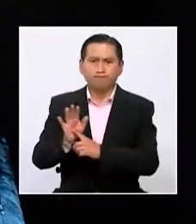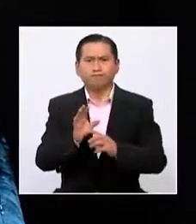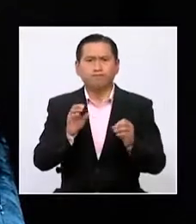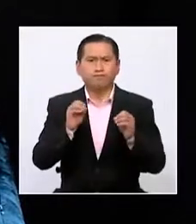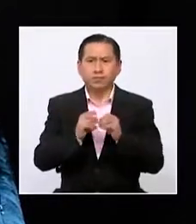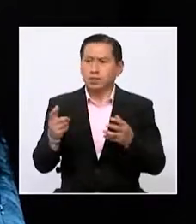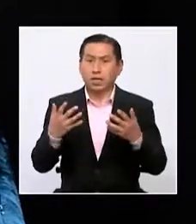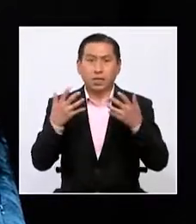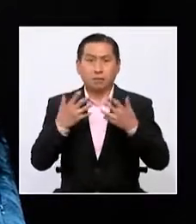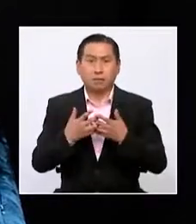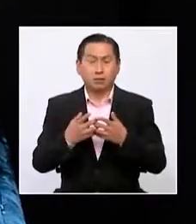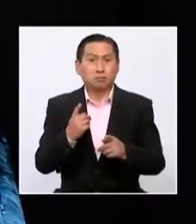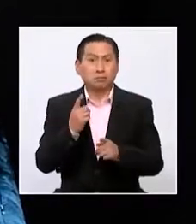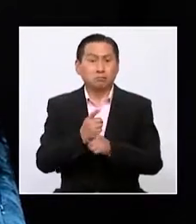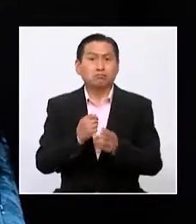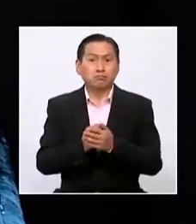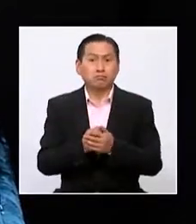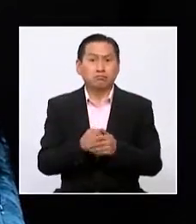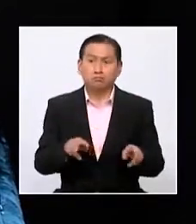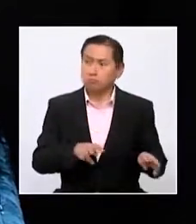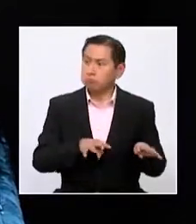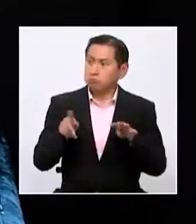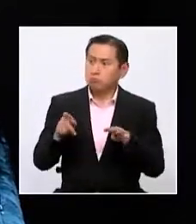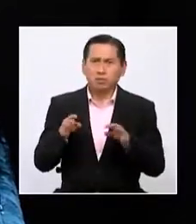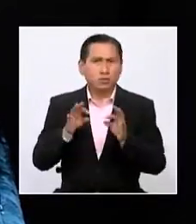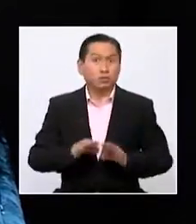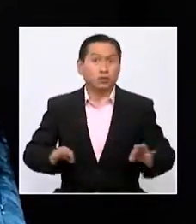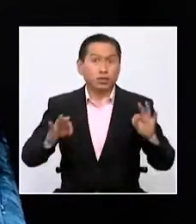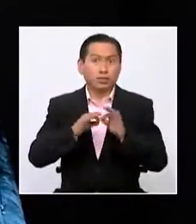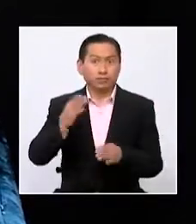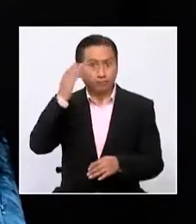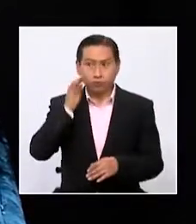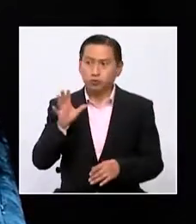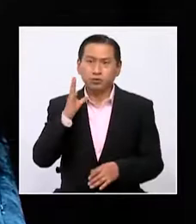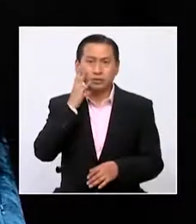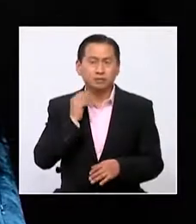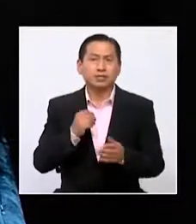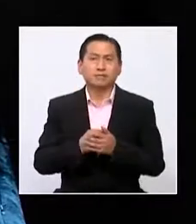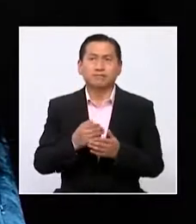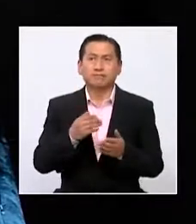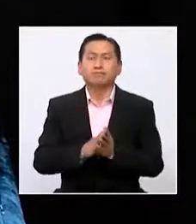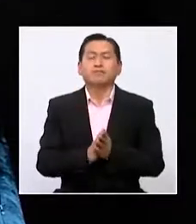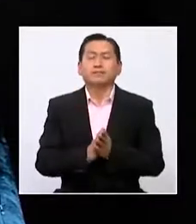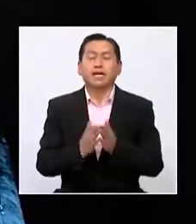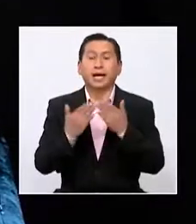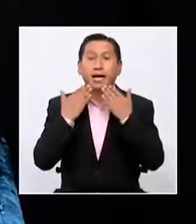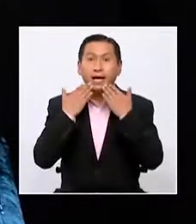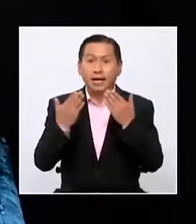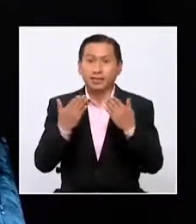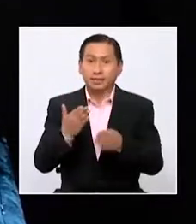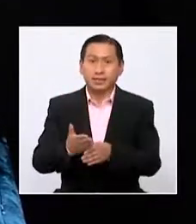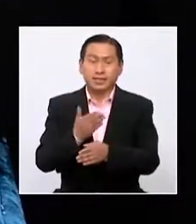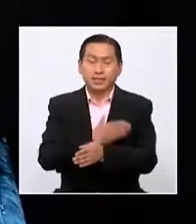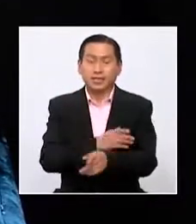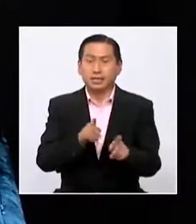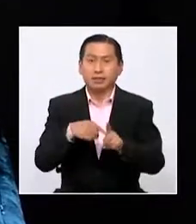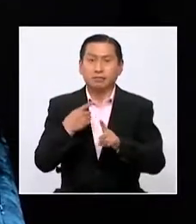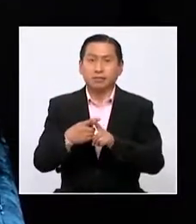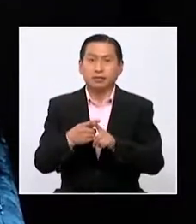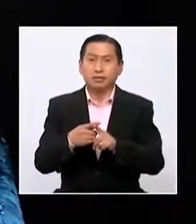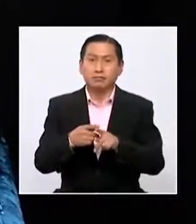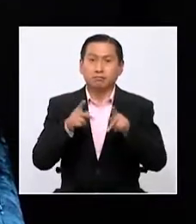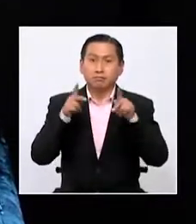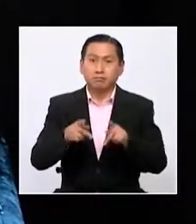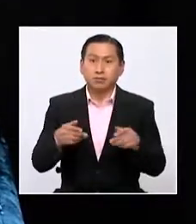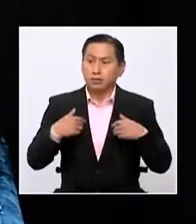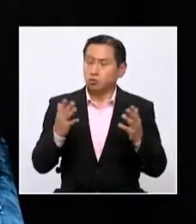de la empresa, y pues nos parece fundamental también conocer su experiencia. Quiero dar las gracias de antemano también a la persona con la que